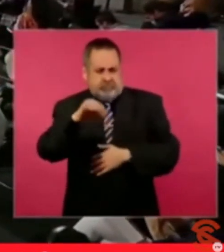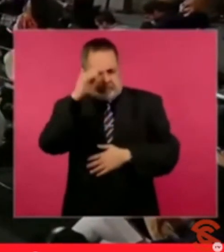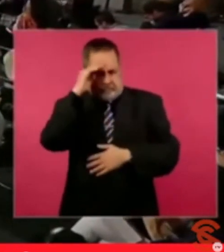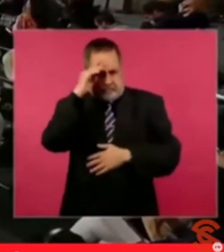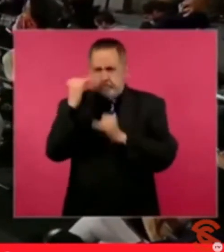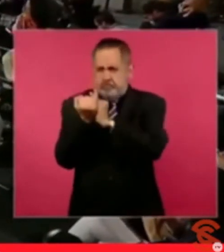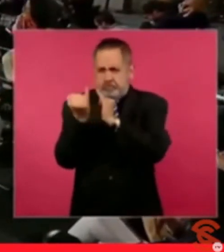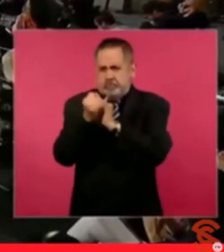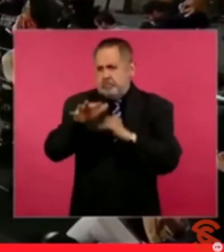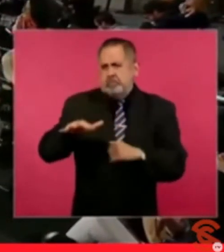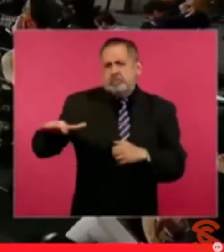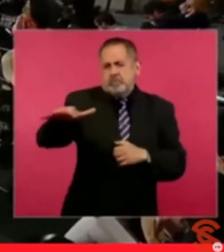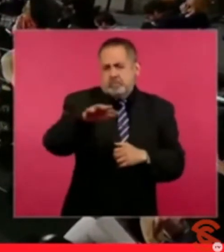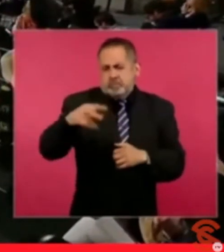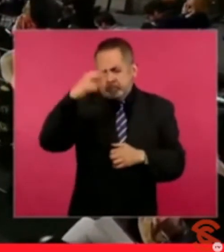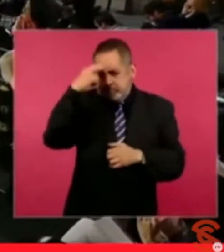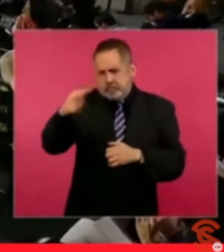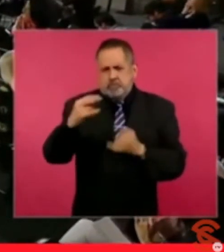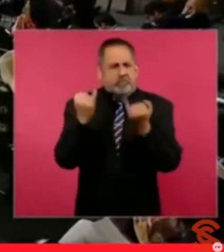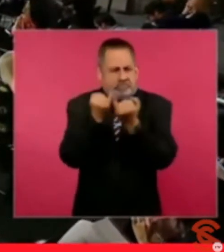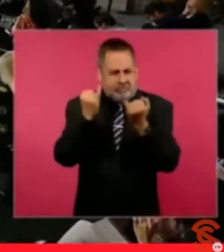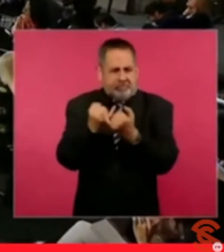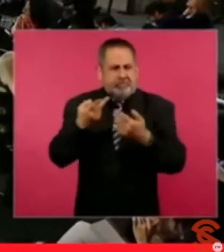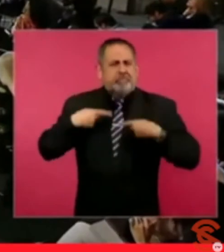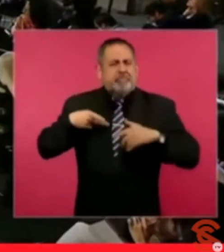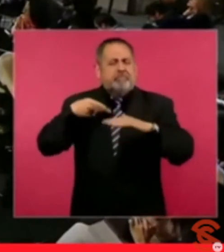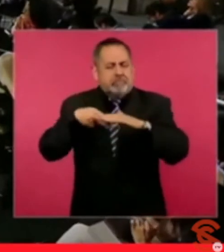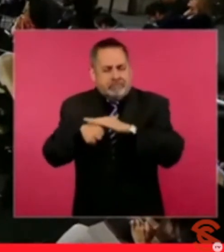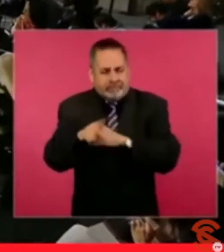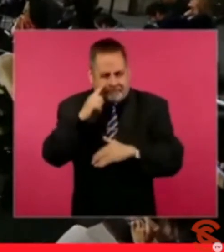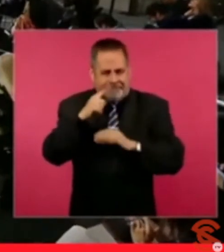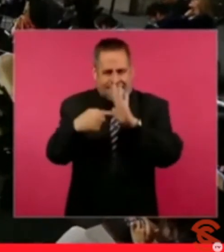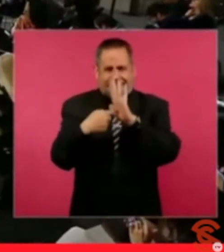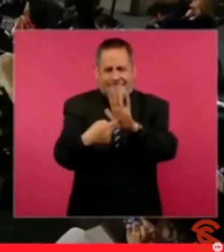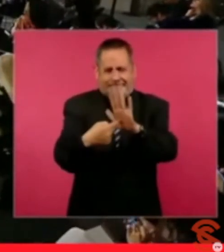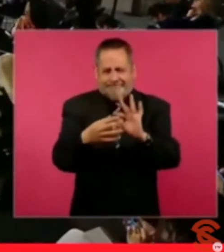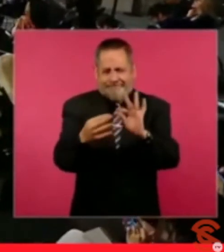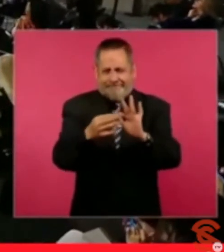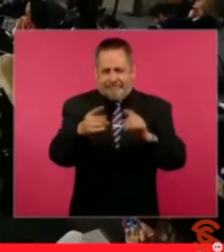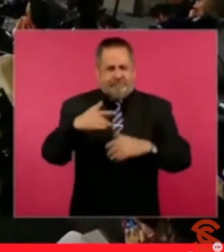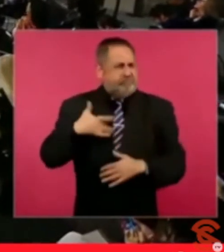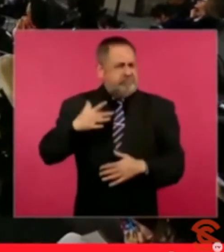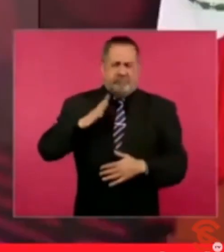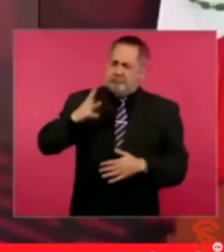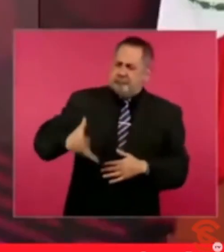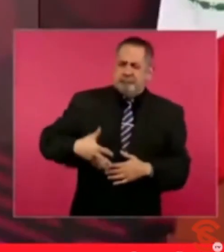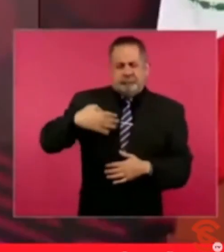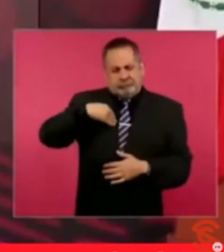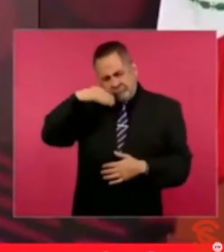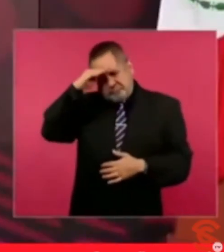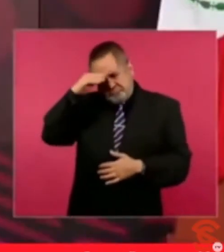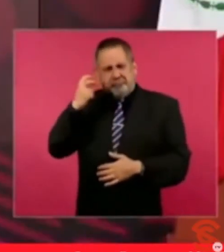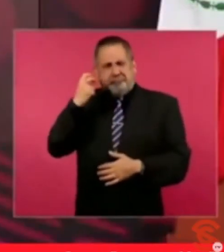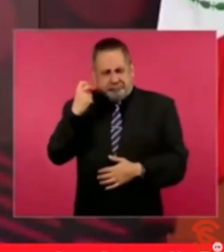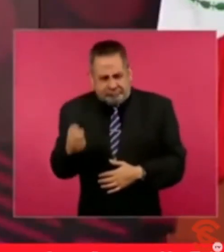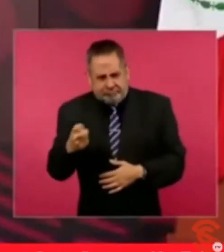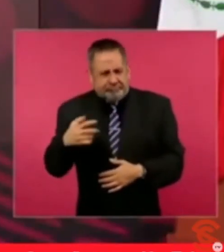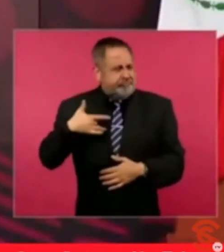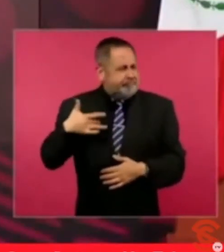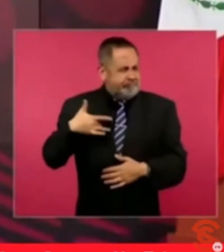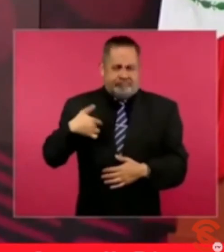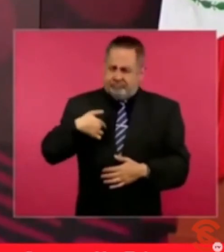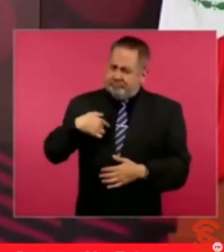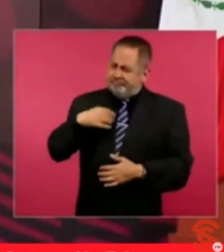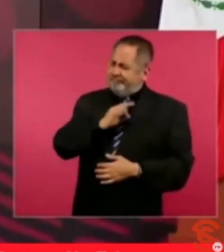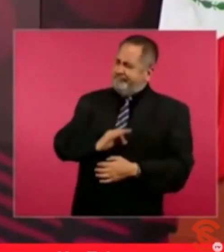como ellos, como los del metro. Yo sí pienso así, además me siento muy orgulloso de pensar así. Soy muy feliz.